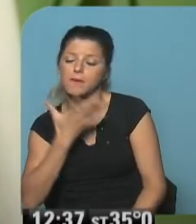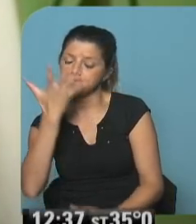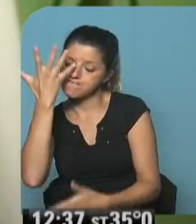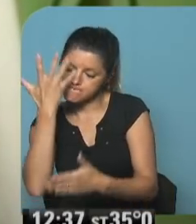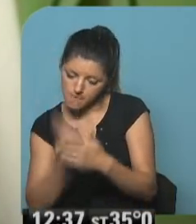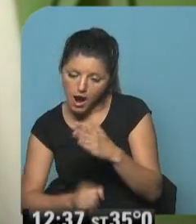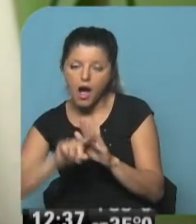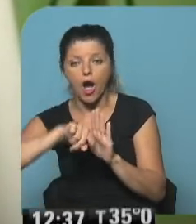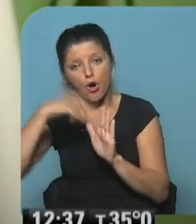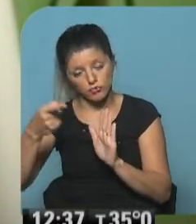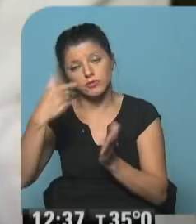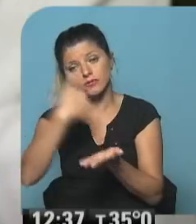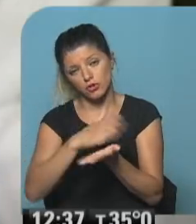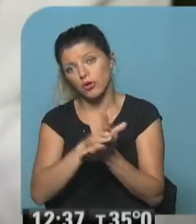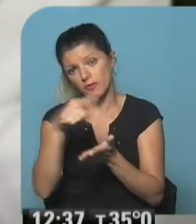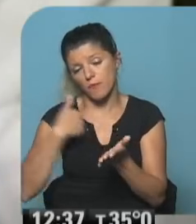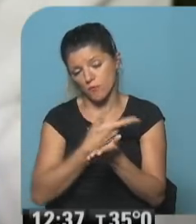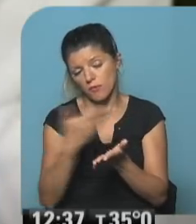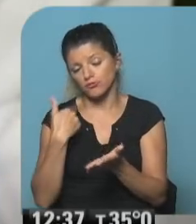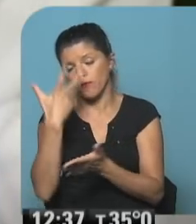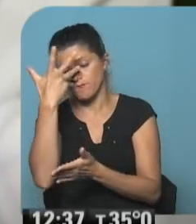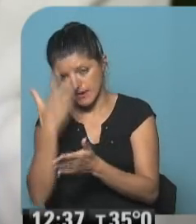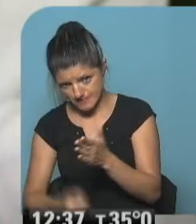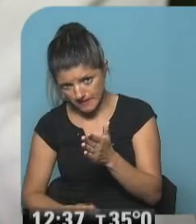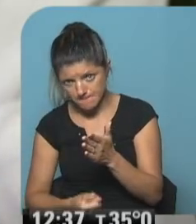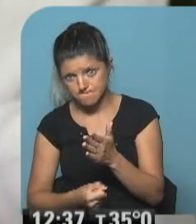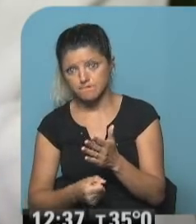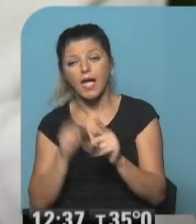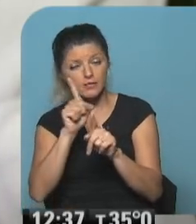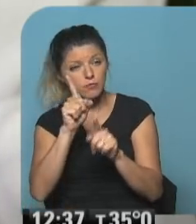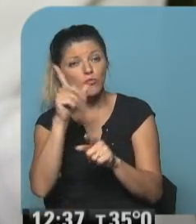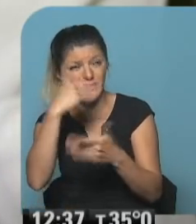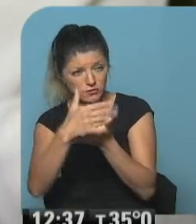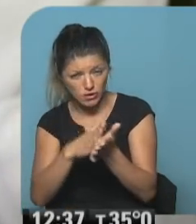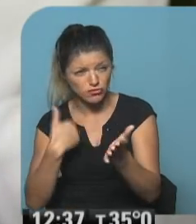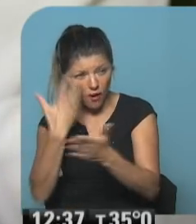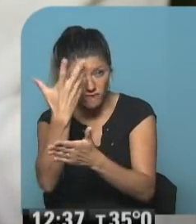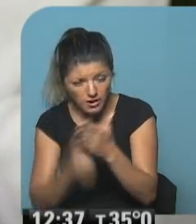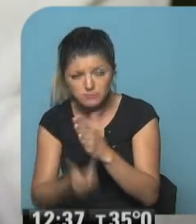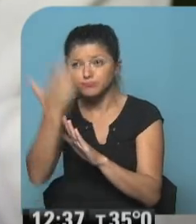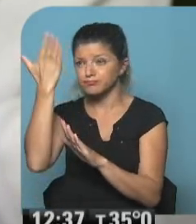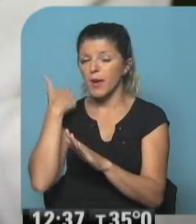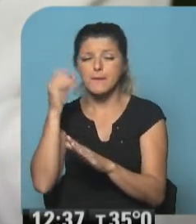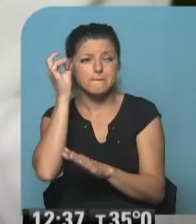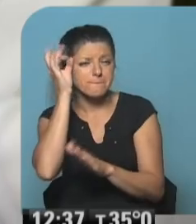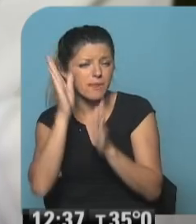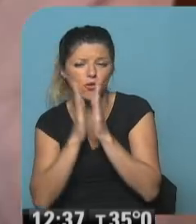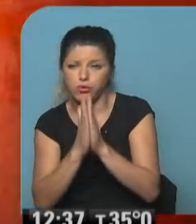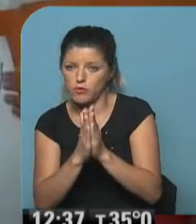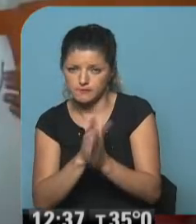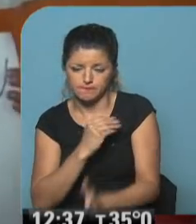otros compatriotas. A ellos les pido perdón de todo